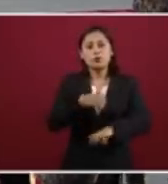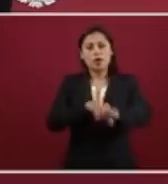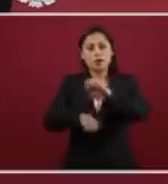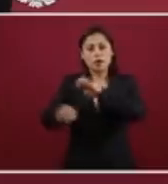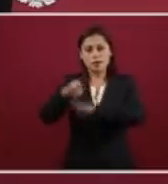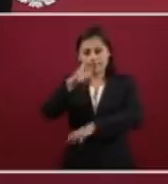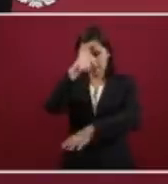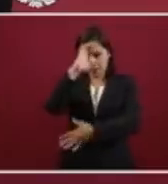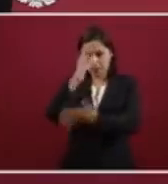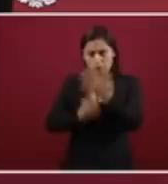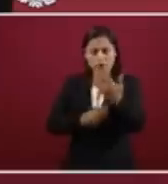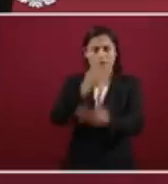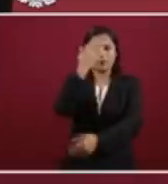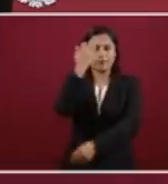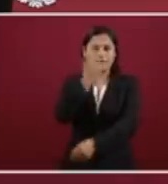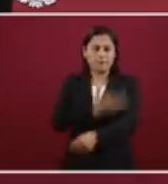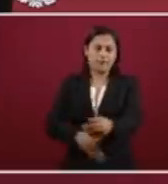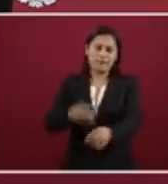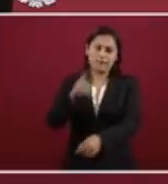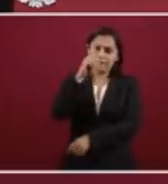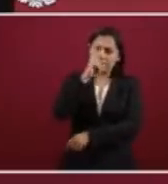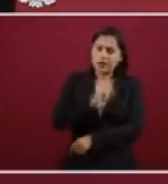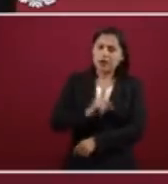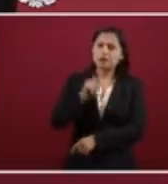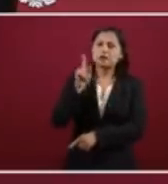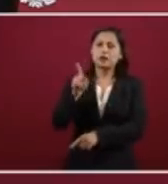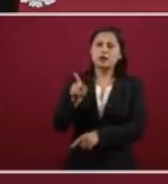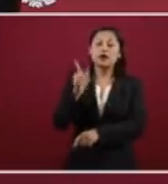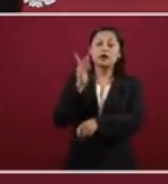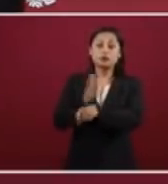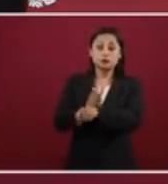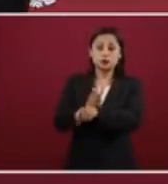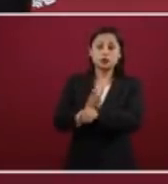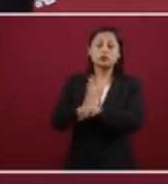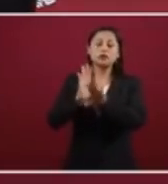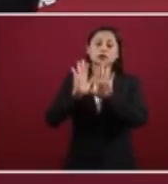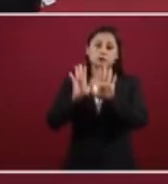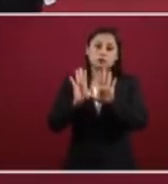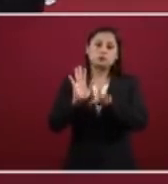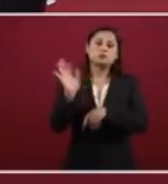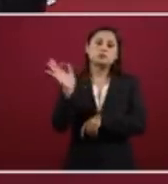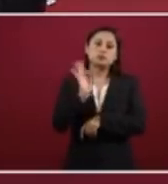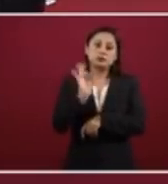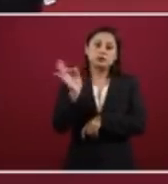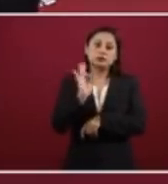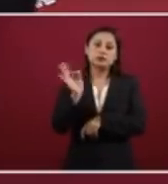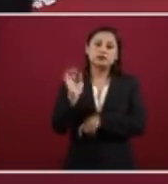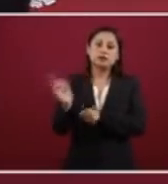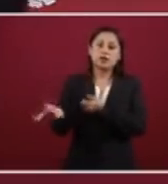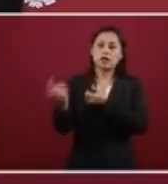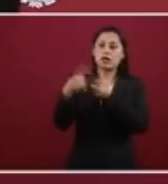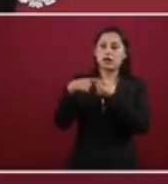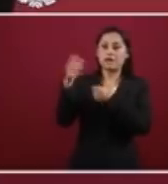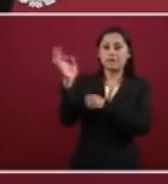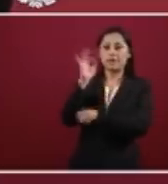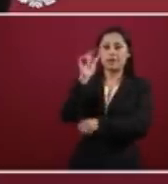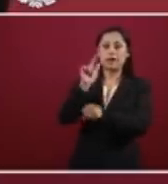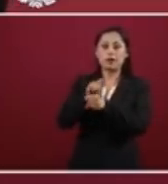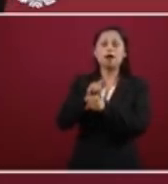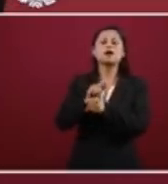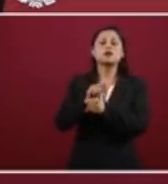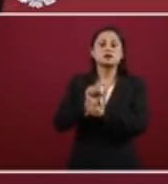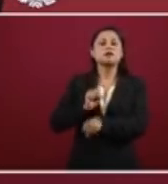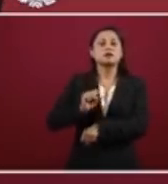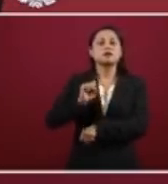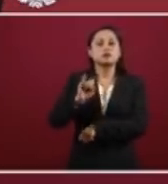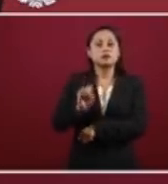a ser sancionadas, bueno, en lo que tiene que ver con las áreas del gobierno federal involucradas, sí ha